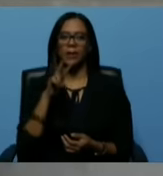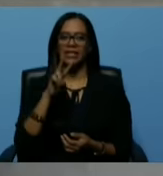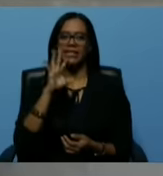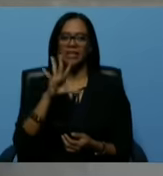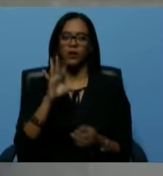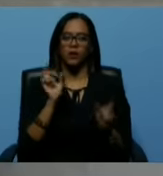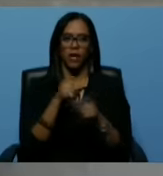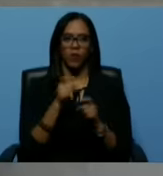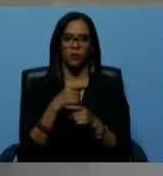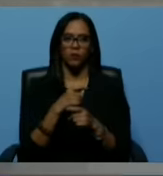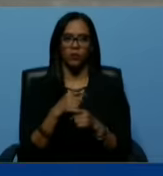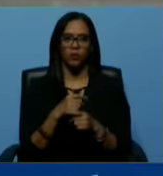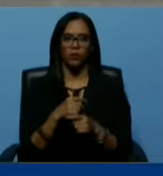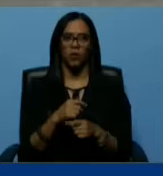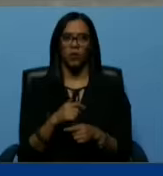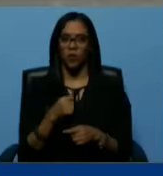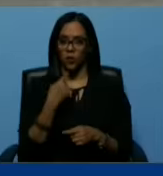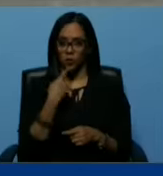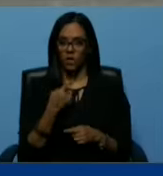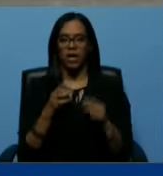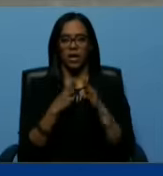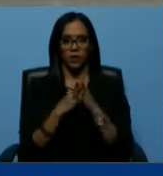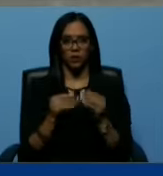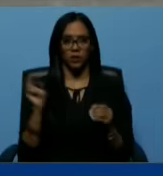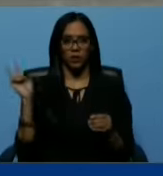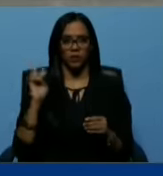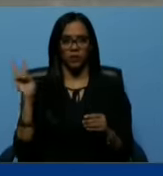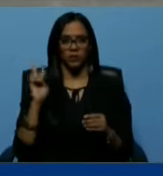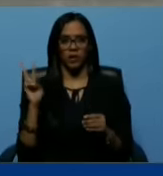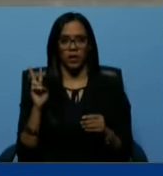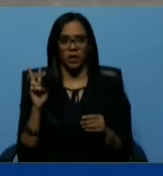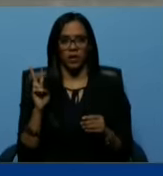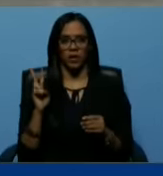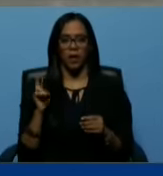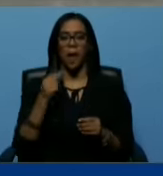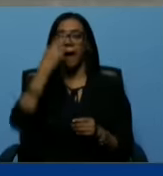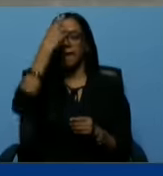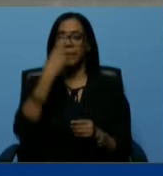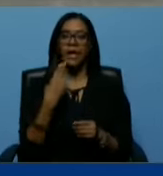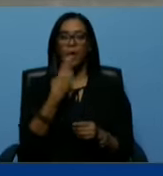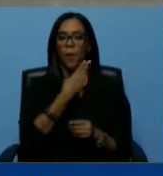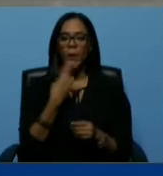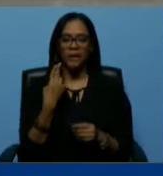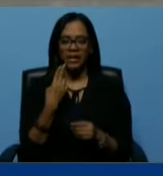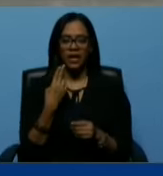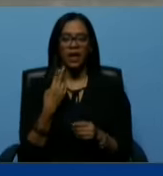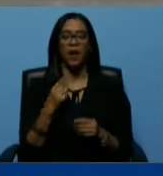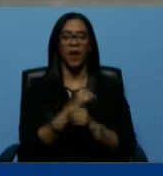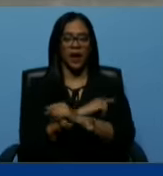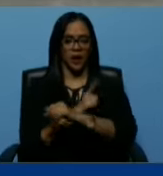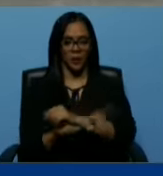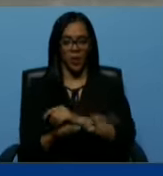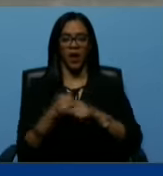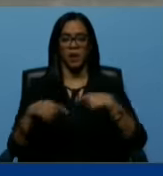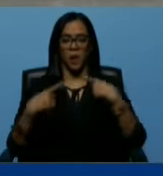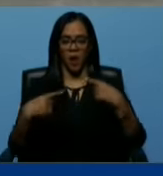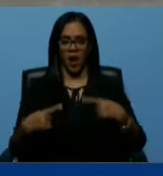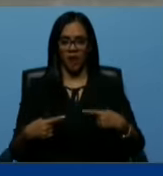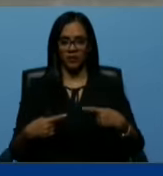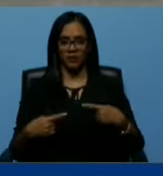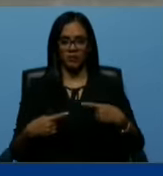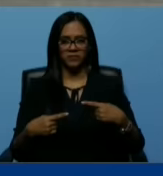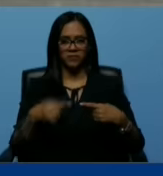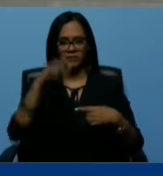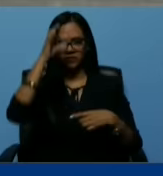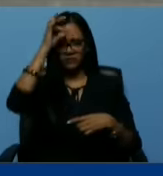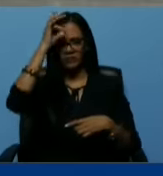dije en todo el país, me comprometí con el Poder Popular, con los